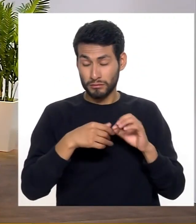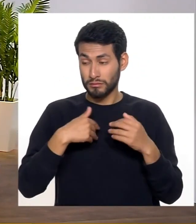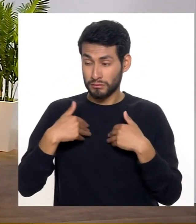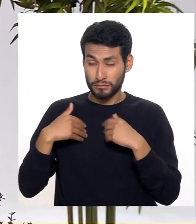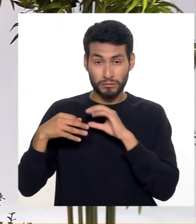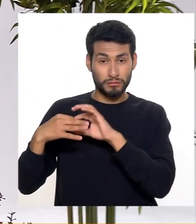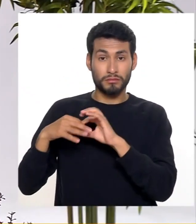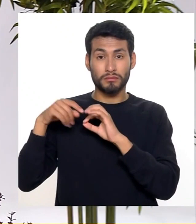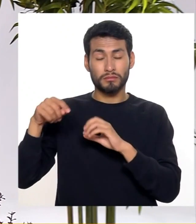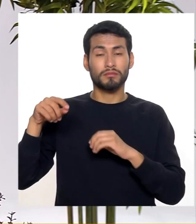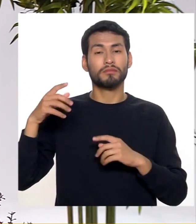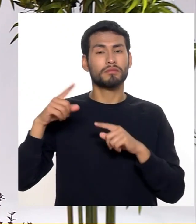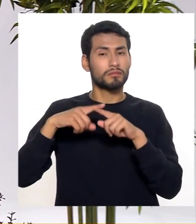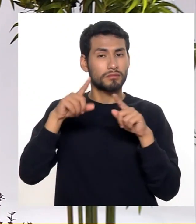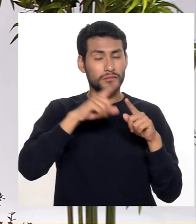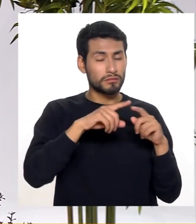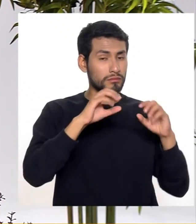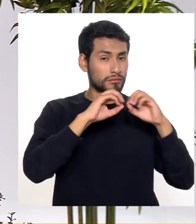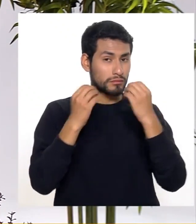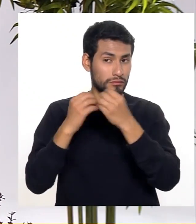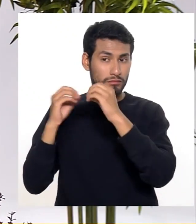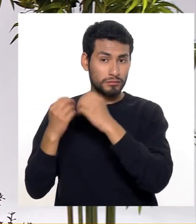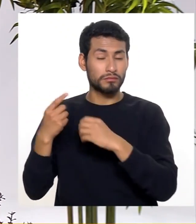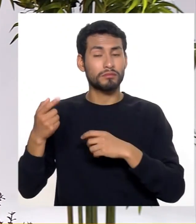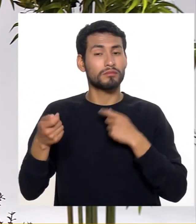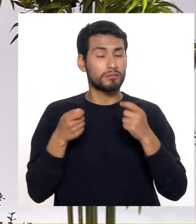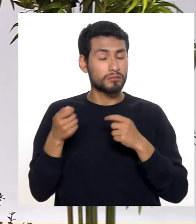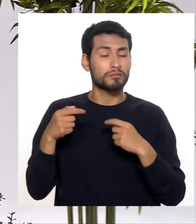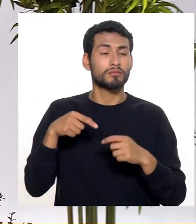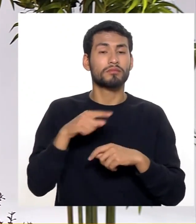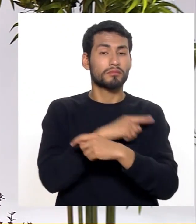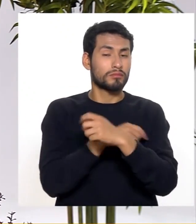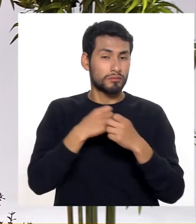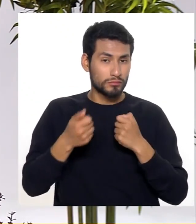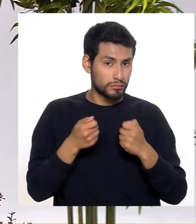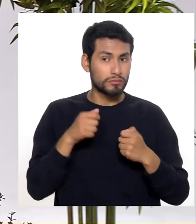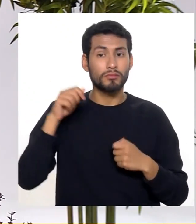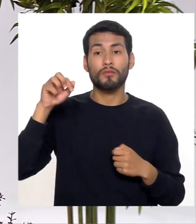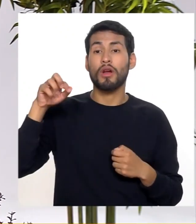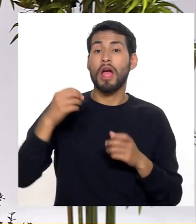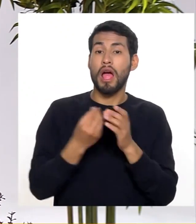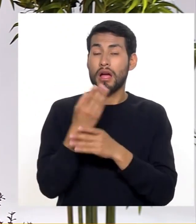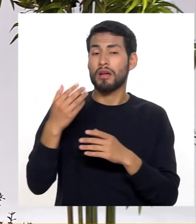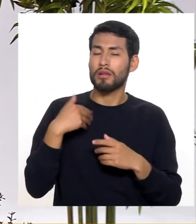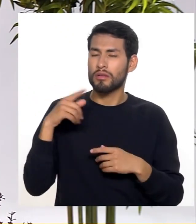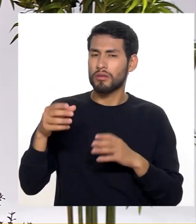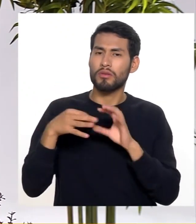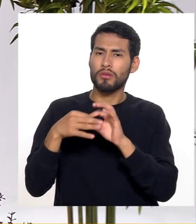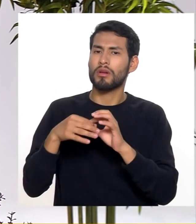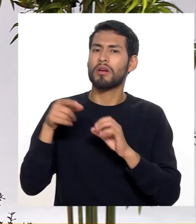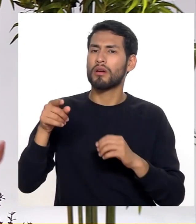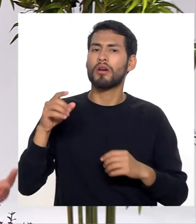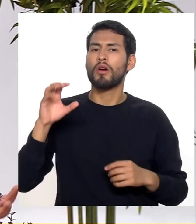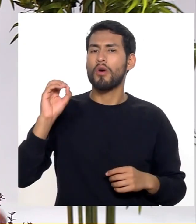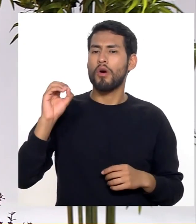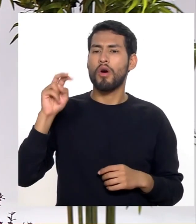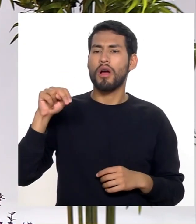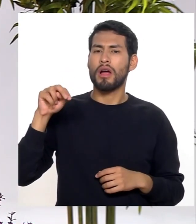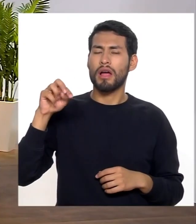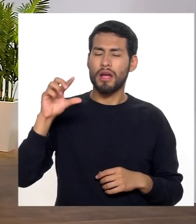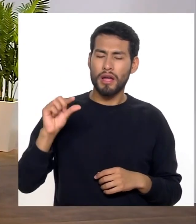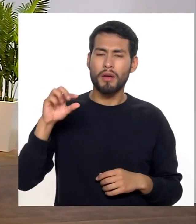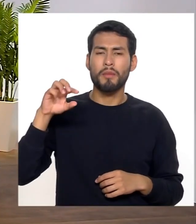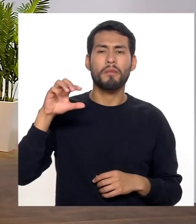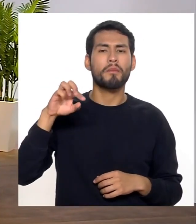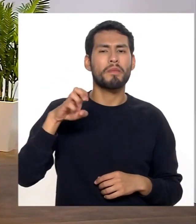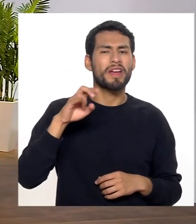tenemos con diferentes entidades del Estado, en este caso Pronavi, en Arequipa tenemos un aliado estratégico que es la ONG, uh-huh, Paz Perú,